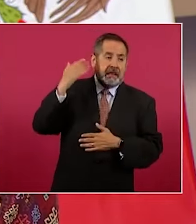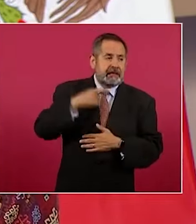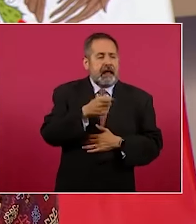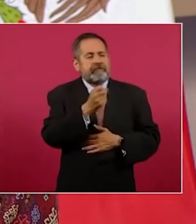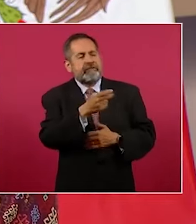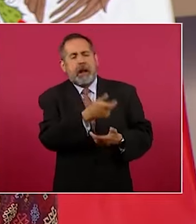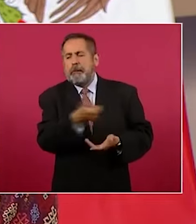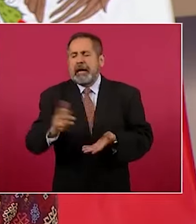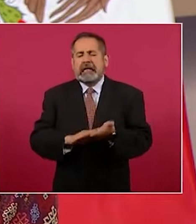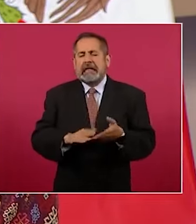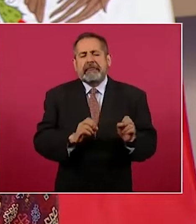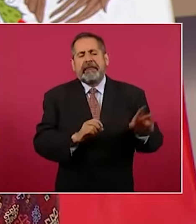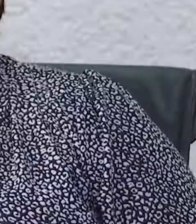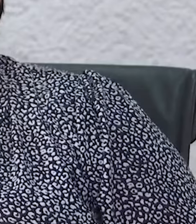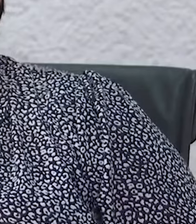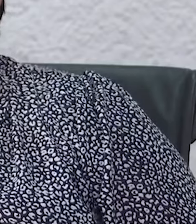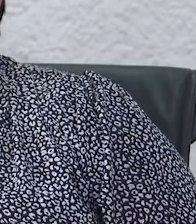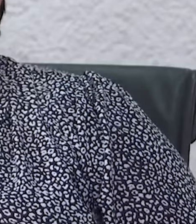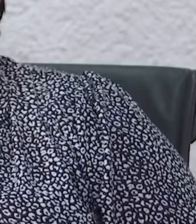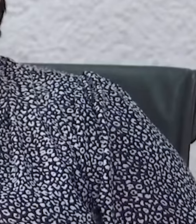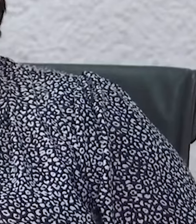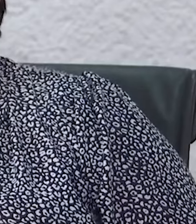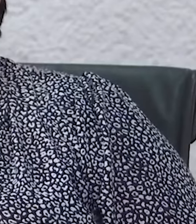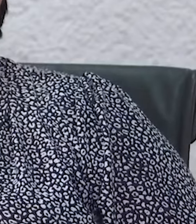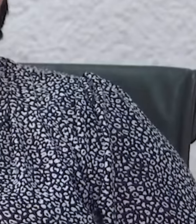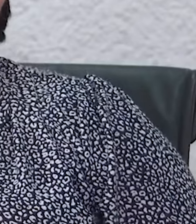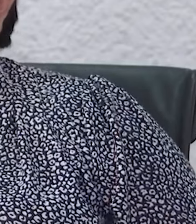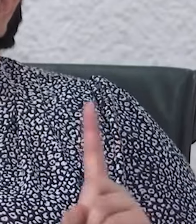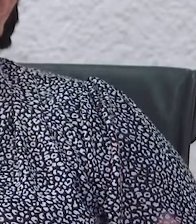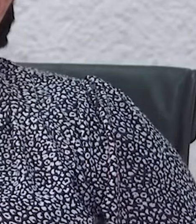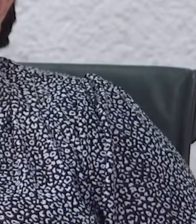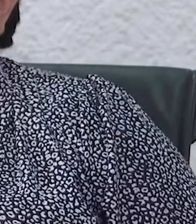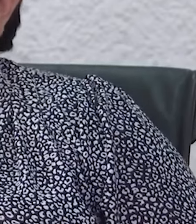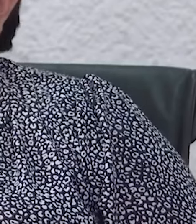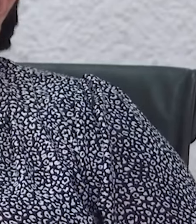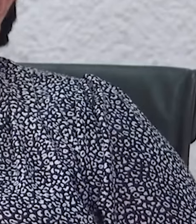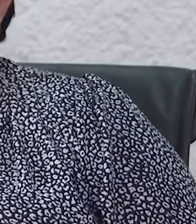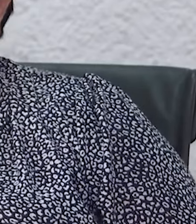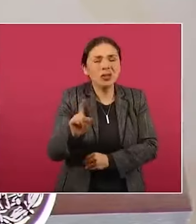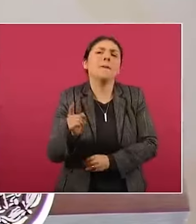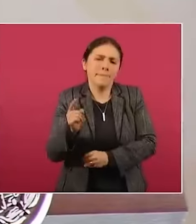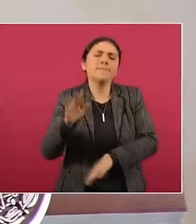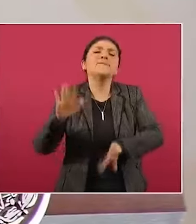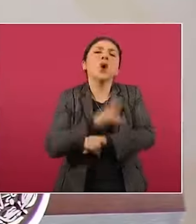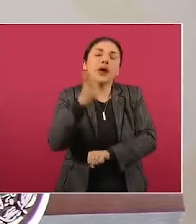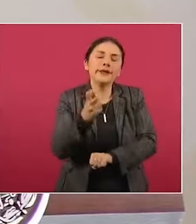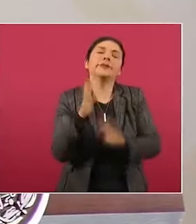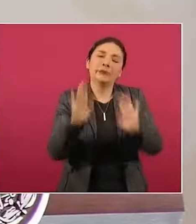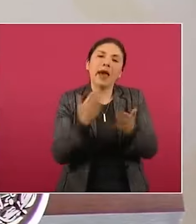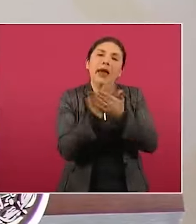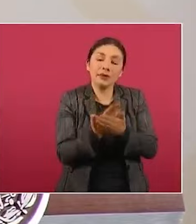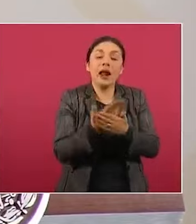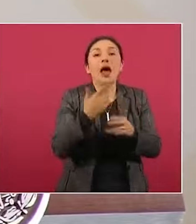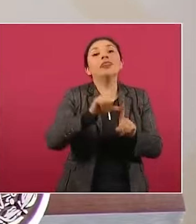Función Pública, en donde aprovechó para adelantar que también tiene contemplado la reestructuración de algunas áreas de gobierno. Lo estamos revisando todavía,